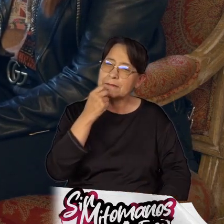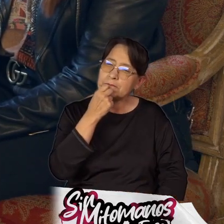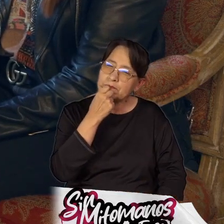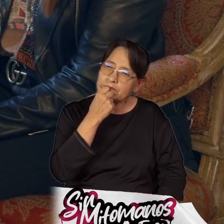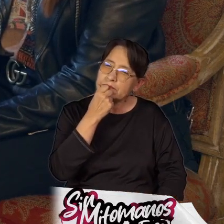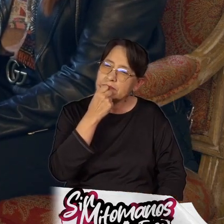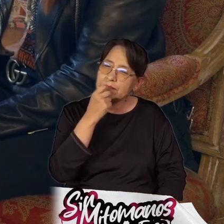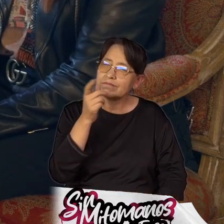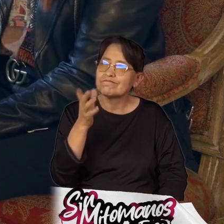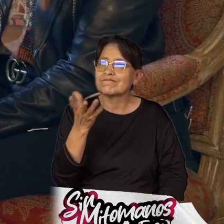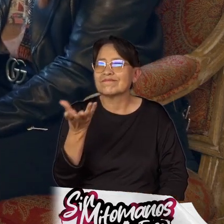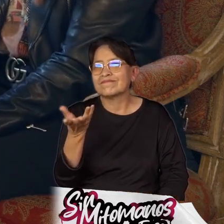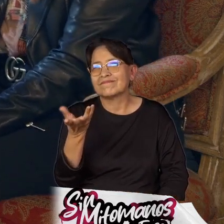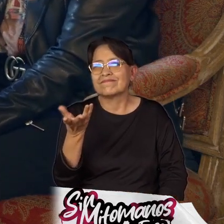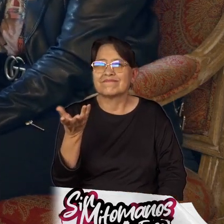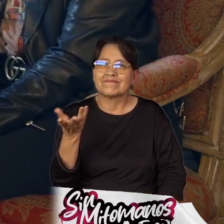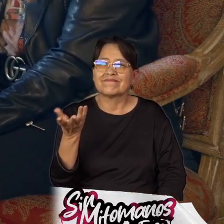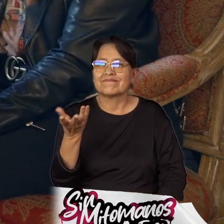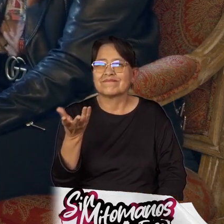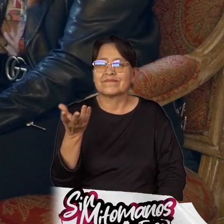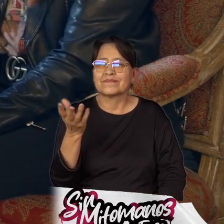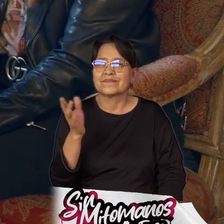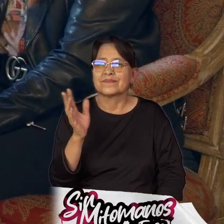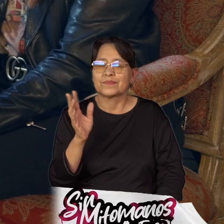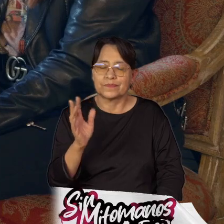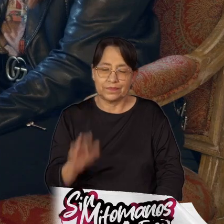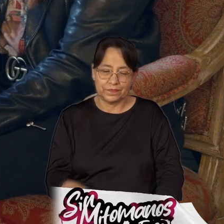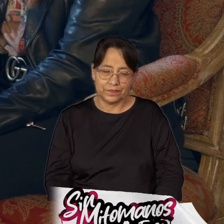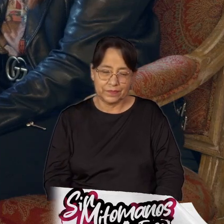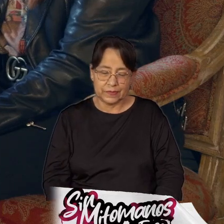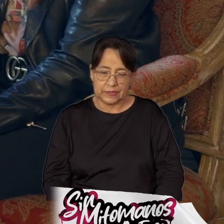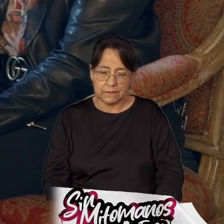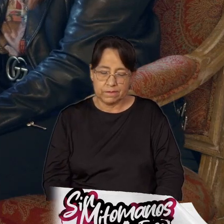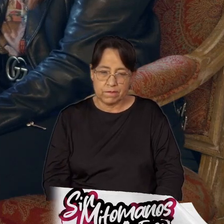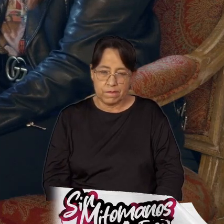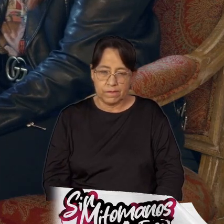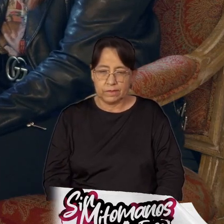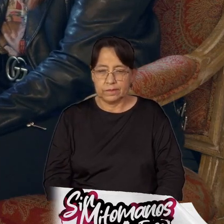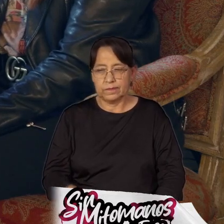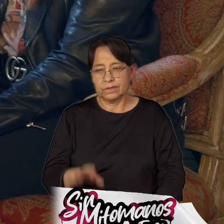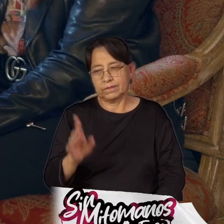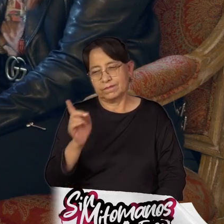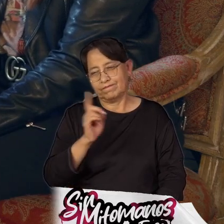deja ver esa apariencia y que no